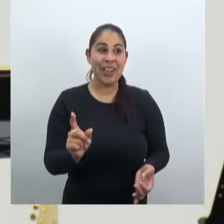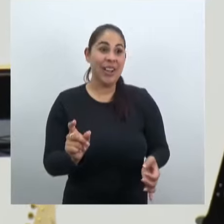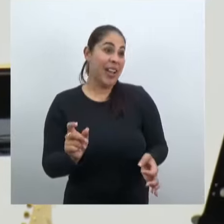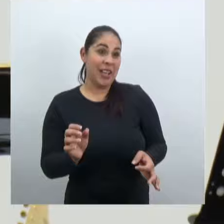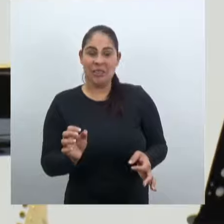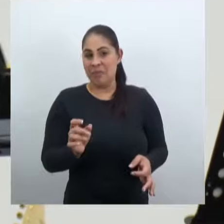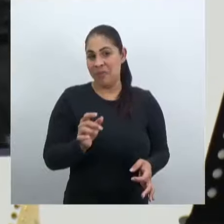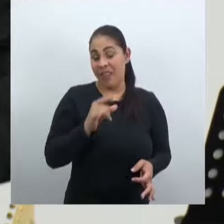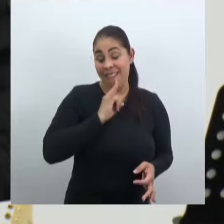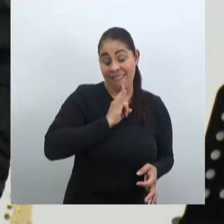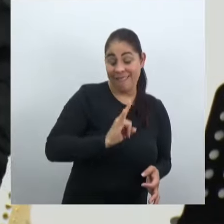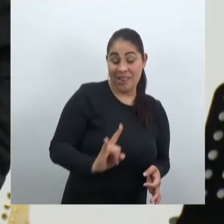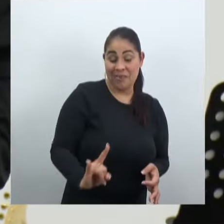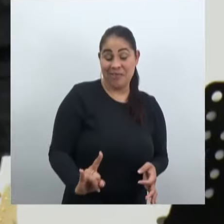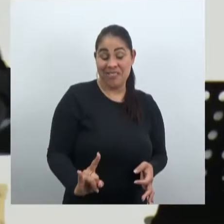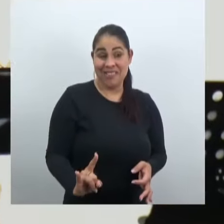y...